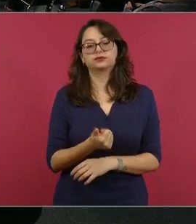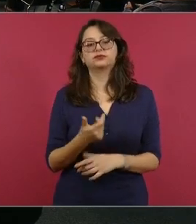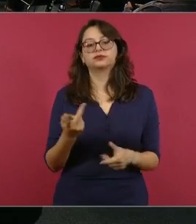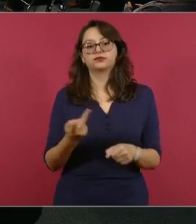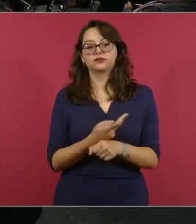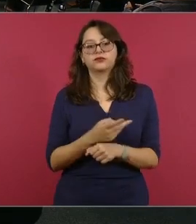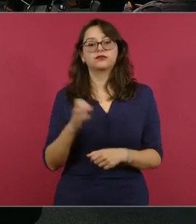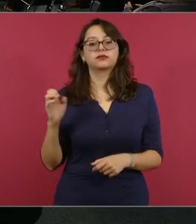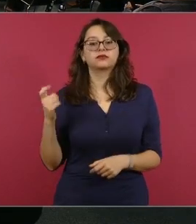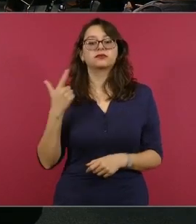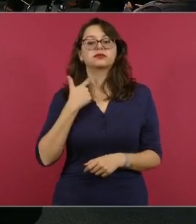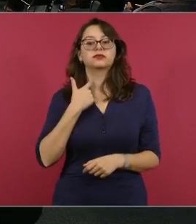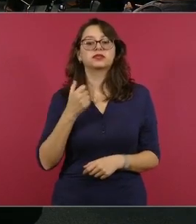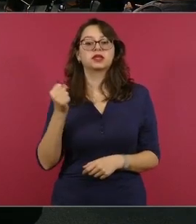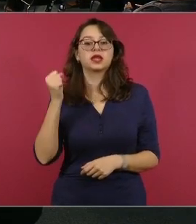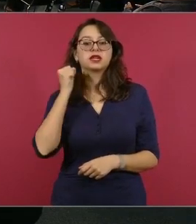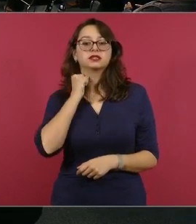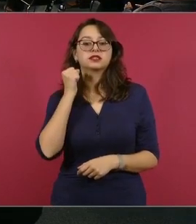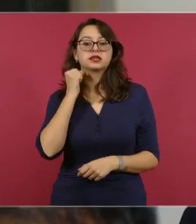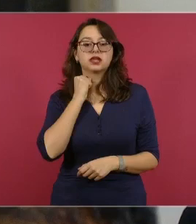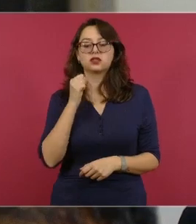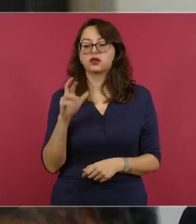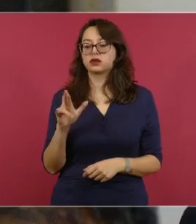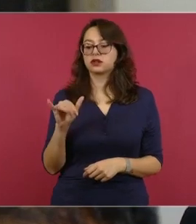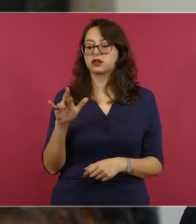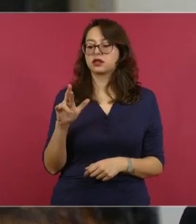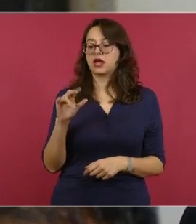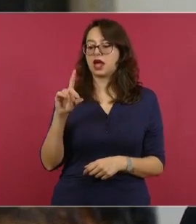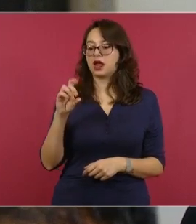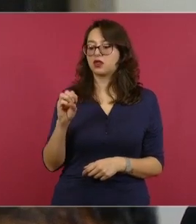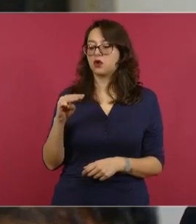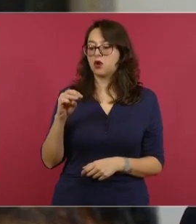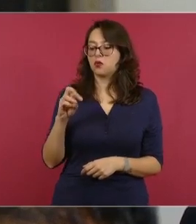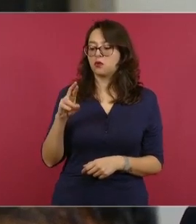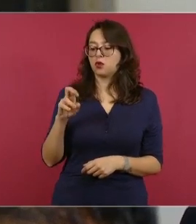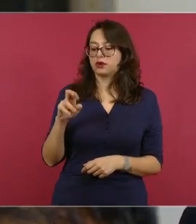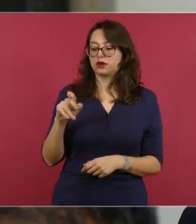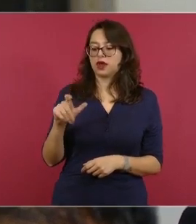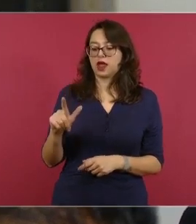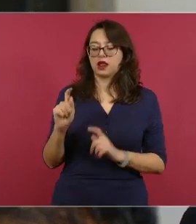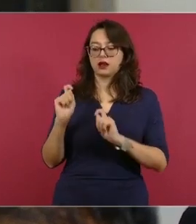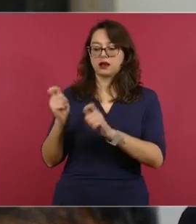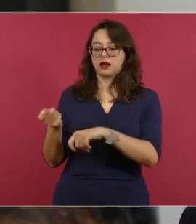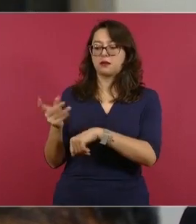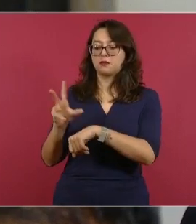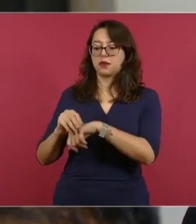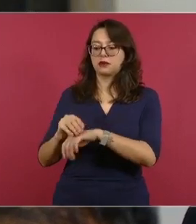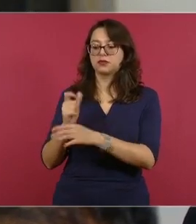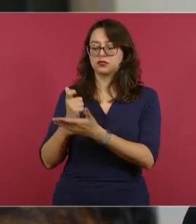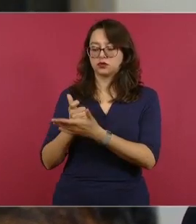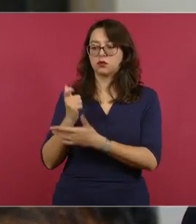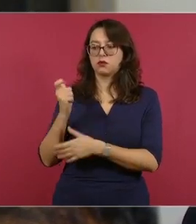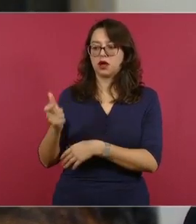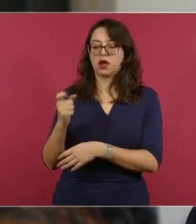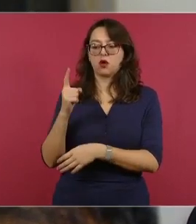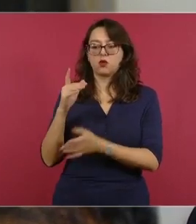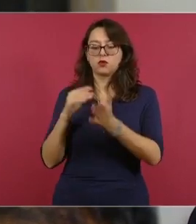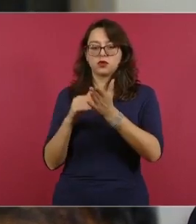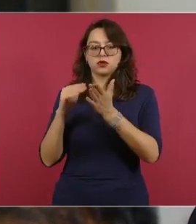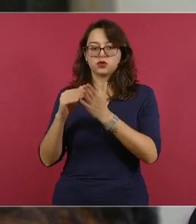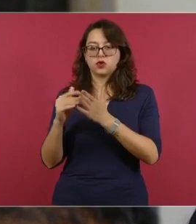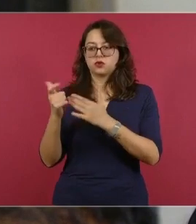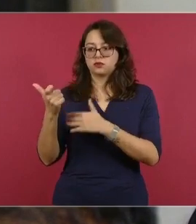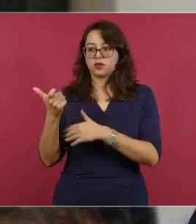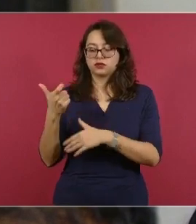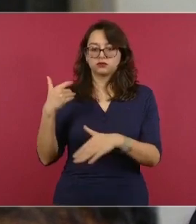el ex senador, ahora con licencia, Ricardo Monreal, otorgó una licencia de construcción que le pagaron 1,000,000 de pesos, y obviamente pues eso